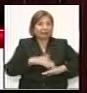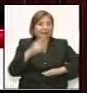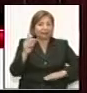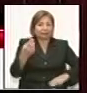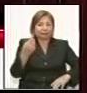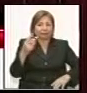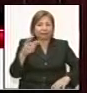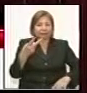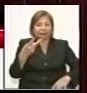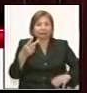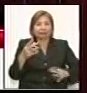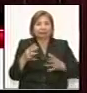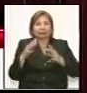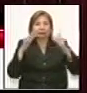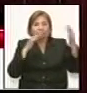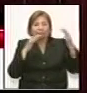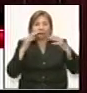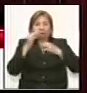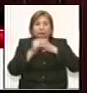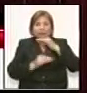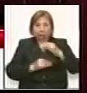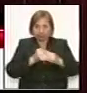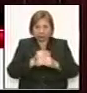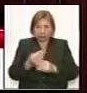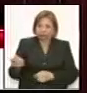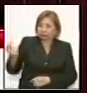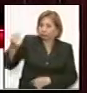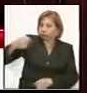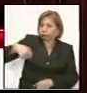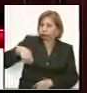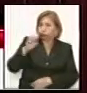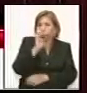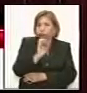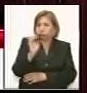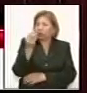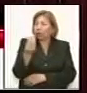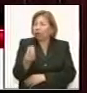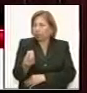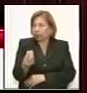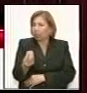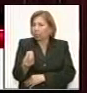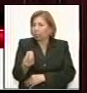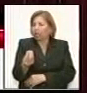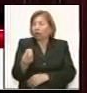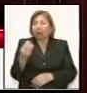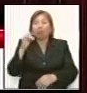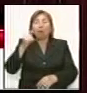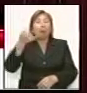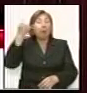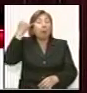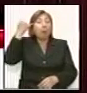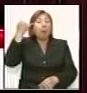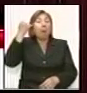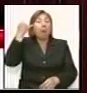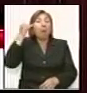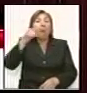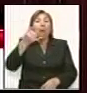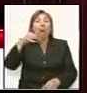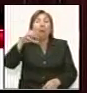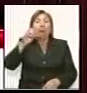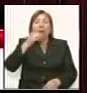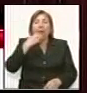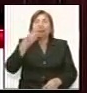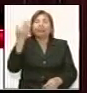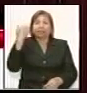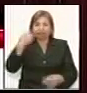Primera y la Segunda Guerra Mundial, ha venido a tener inmigración europea, pero siempre en cantidades menores. Antes, la inmigración japonesa, inclusive tuvimos un presidente de